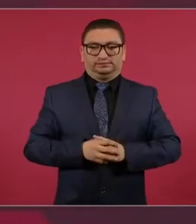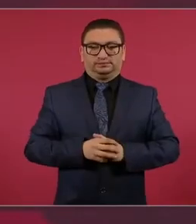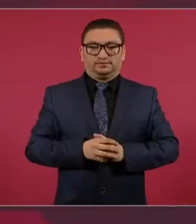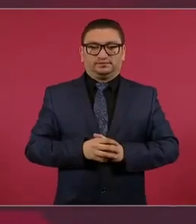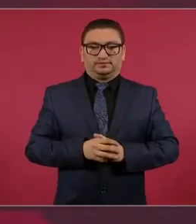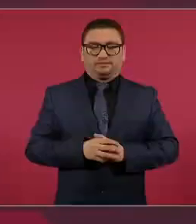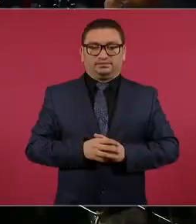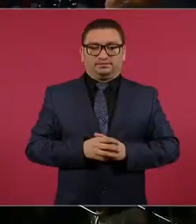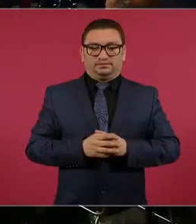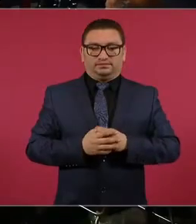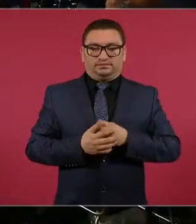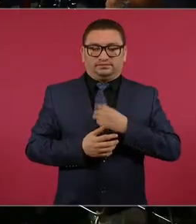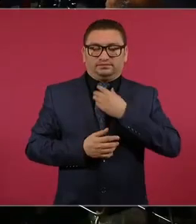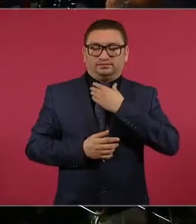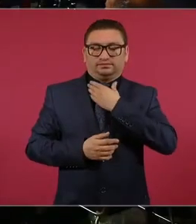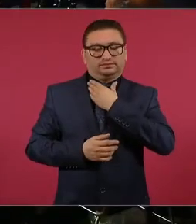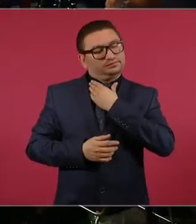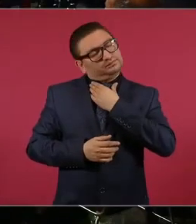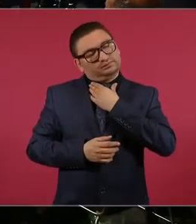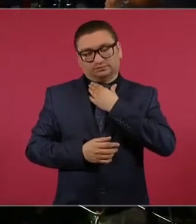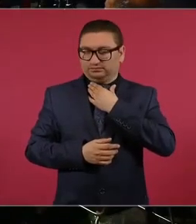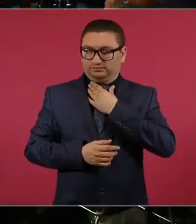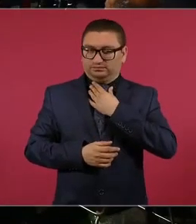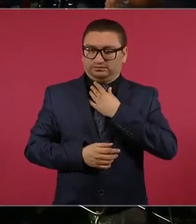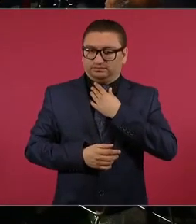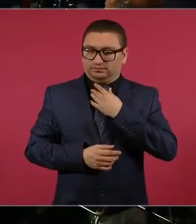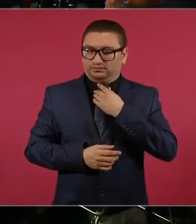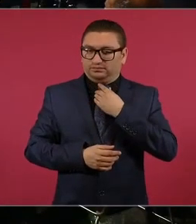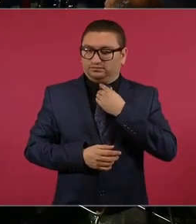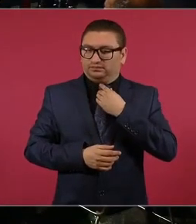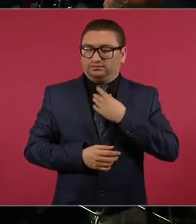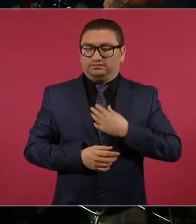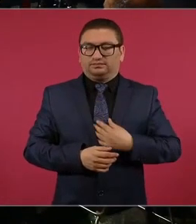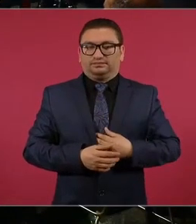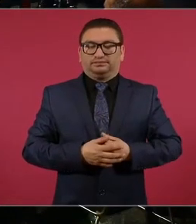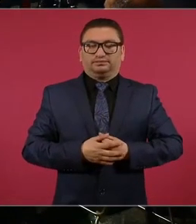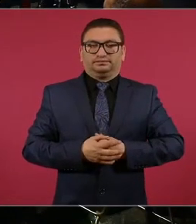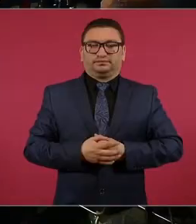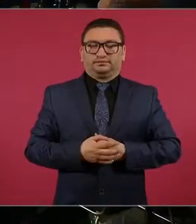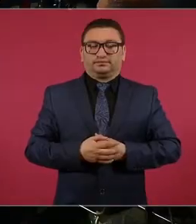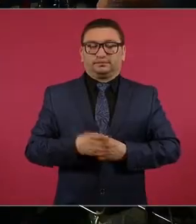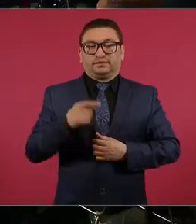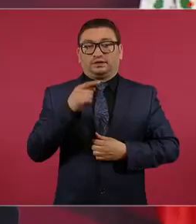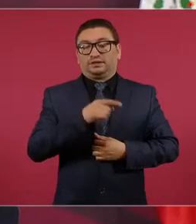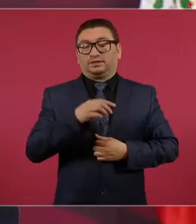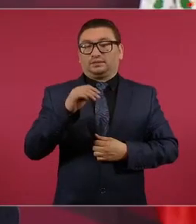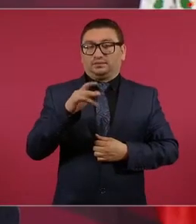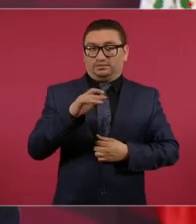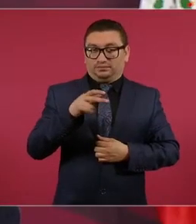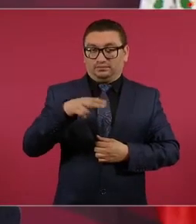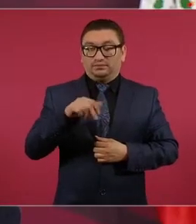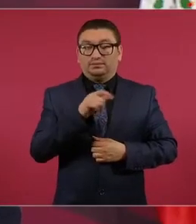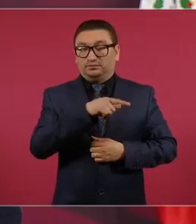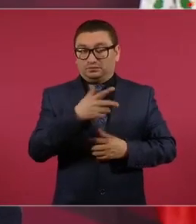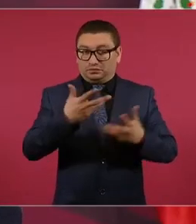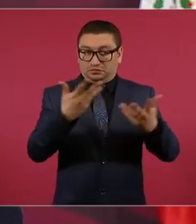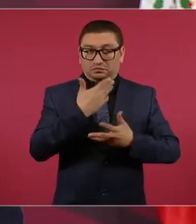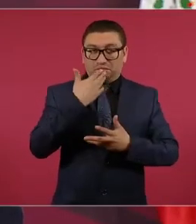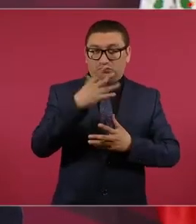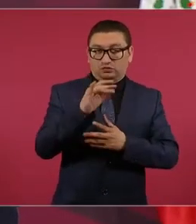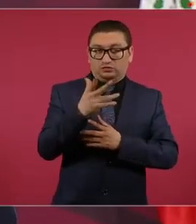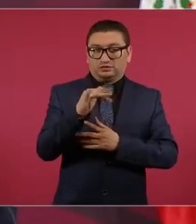contrario realmente Mara Elena ha hecho un buen trabajo en el conit y ha tenido todo el apoyo todo el